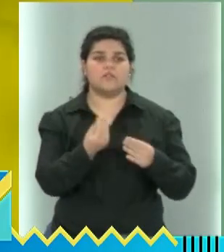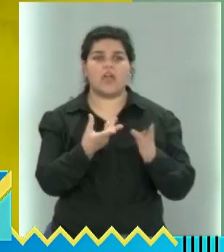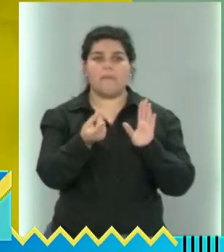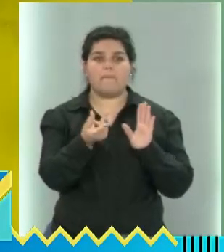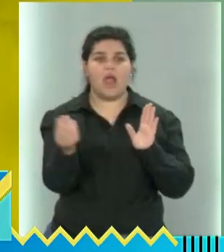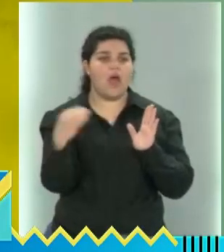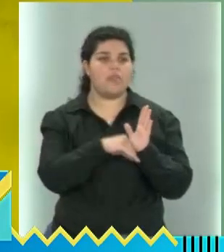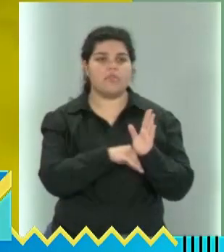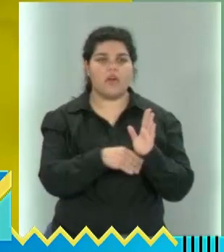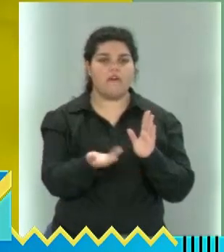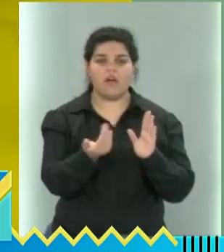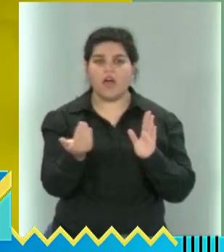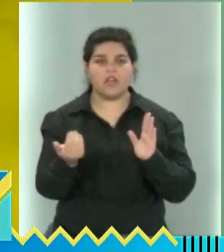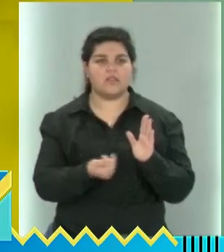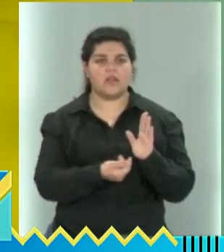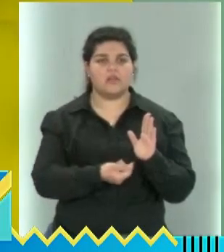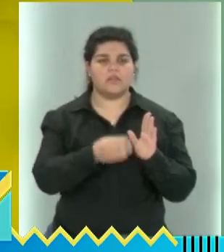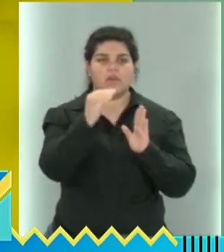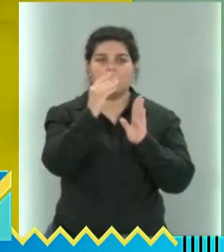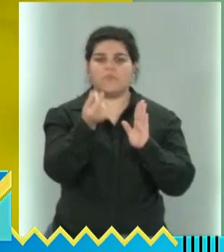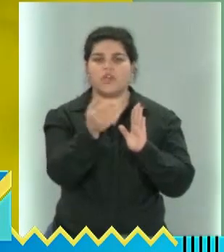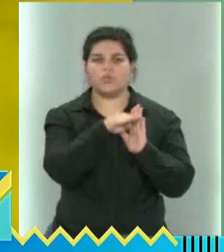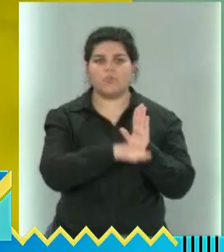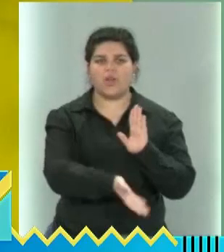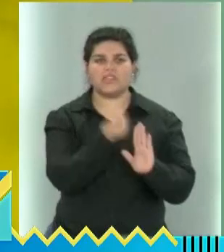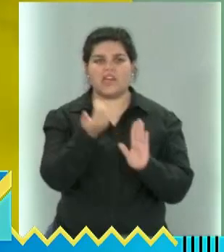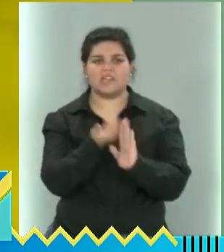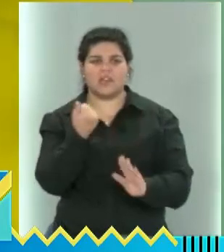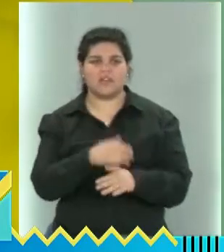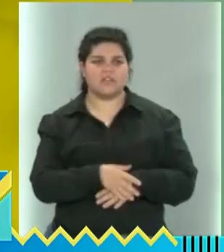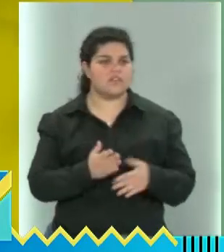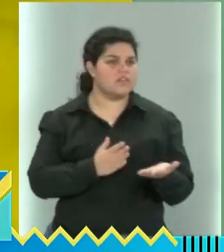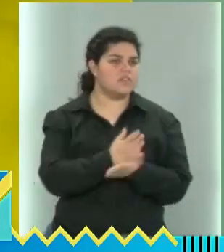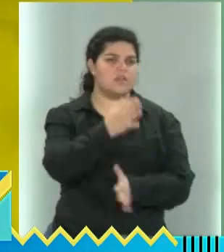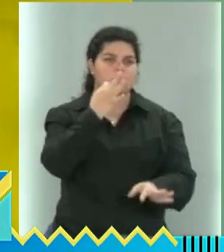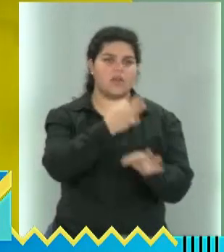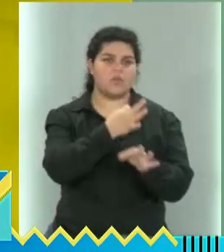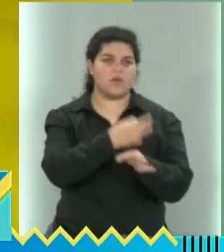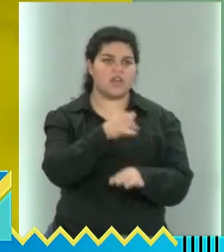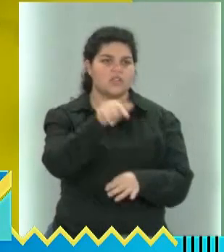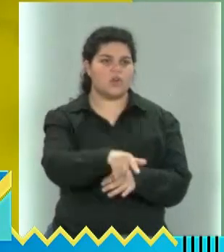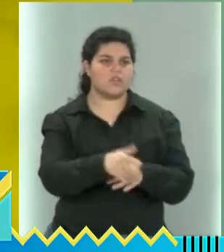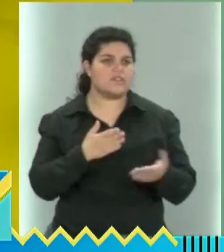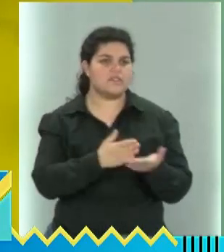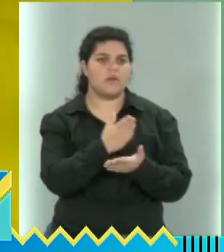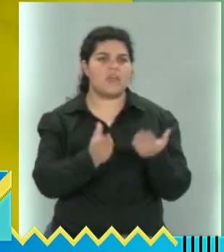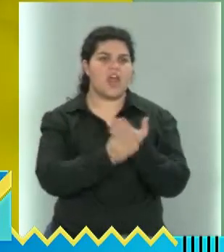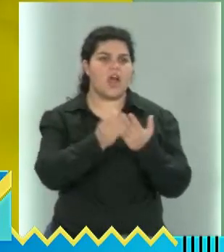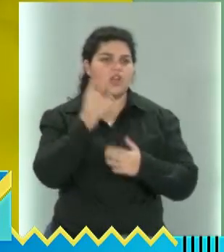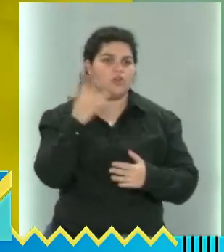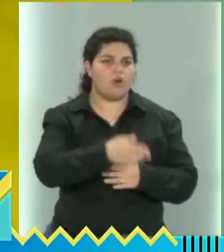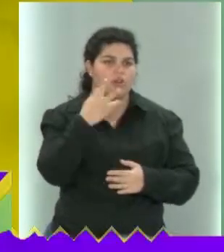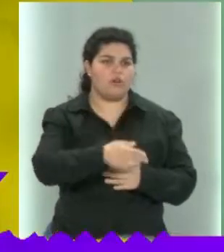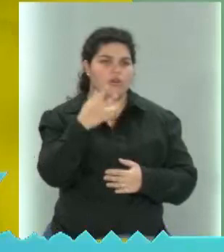educación, ¿no? Creo que la educación ha sido siempre una variable de ajuste y que nunca